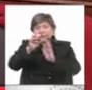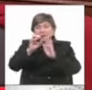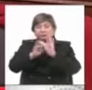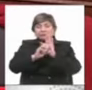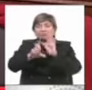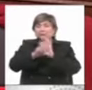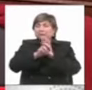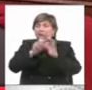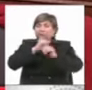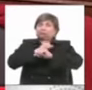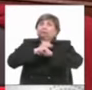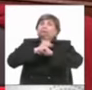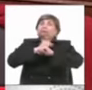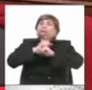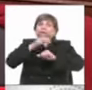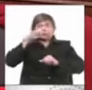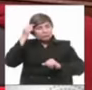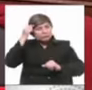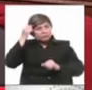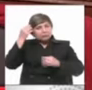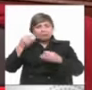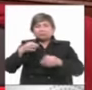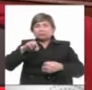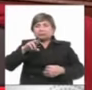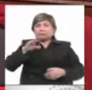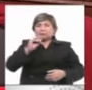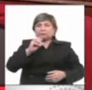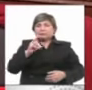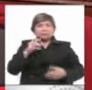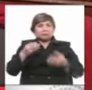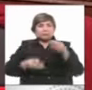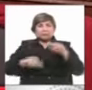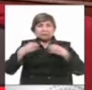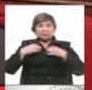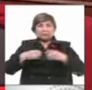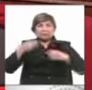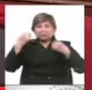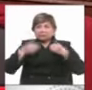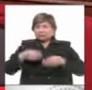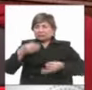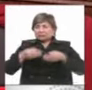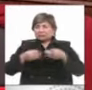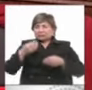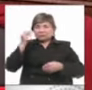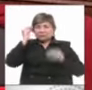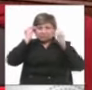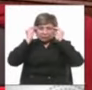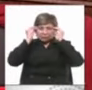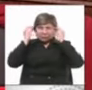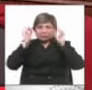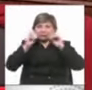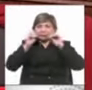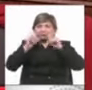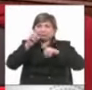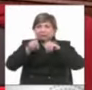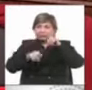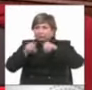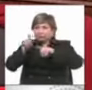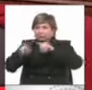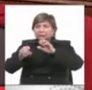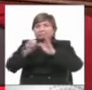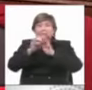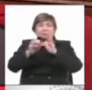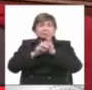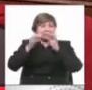se defiende, se desconoce la jurisprudencia del Tribunal Constitucional y solo se toma en cuenta opiniones de ciertos